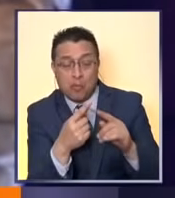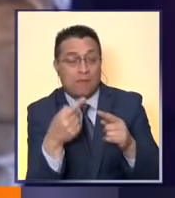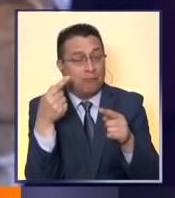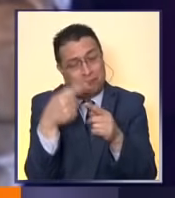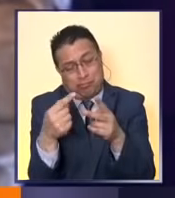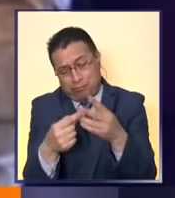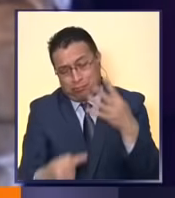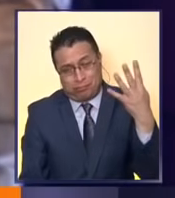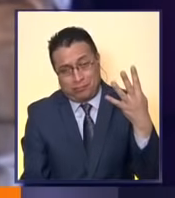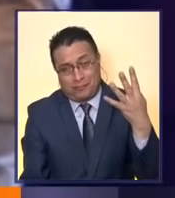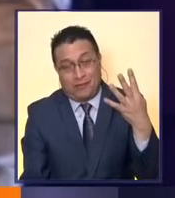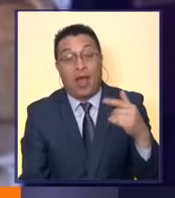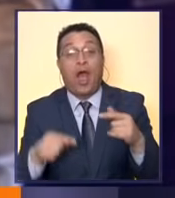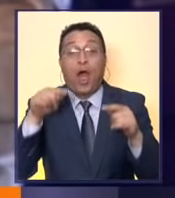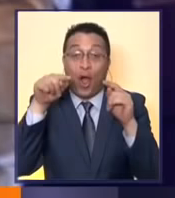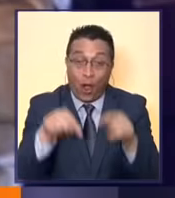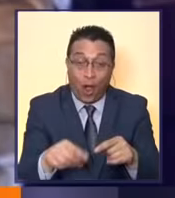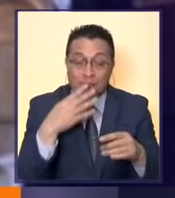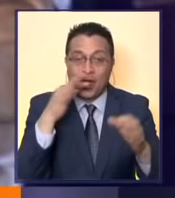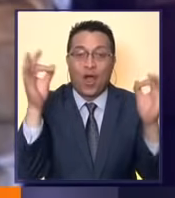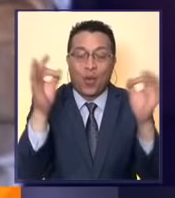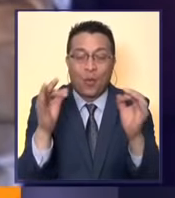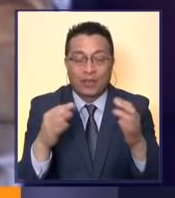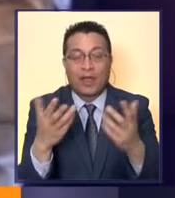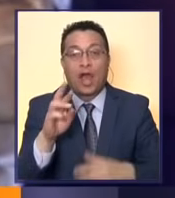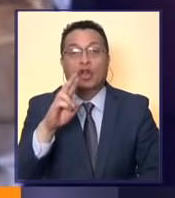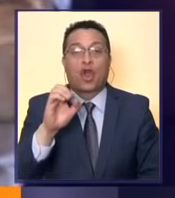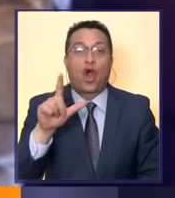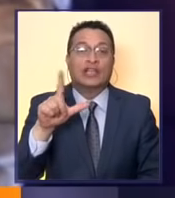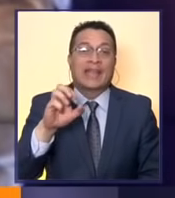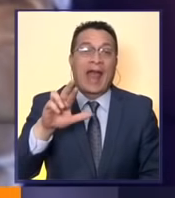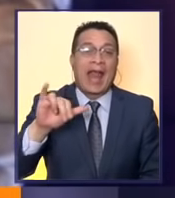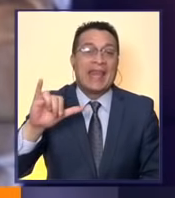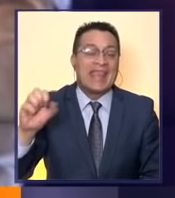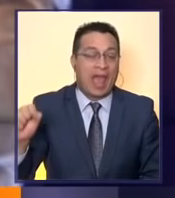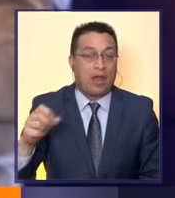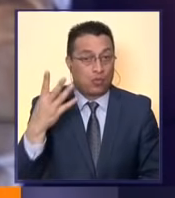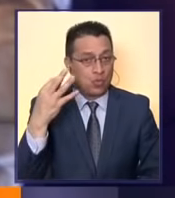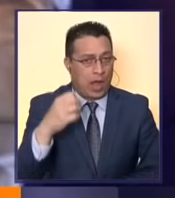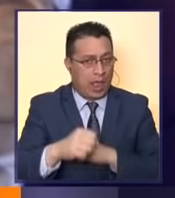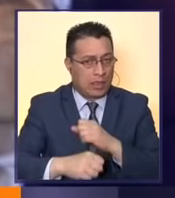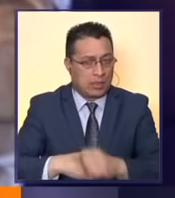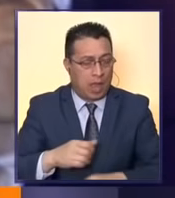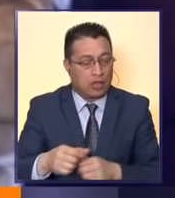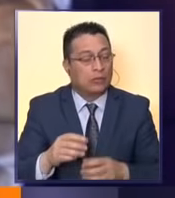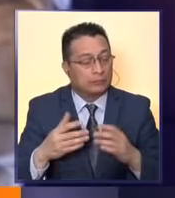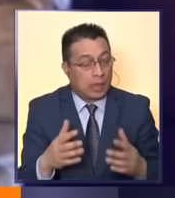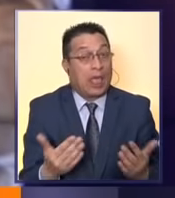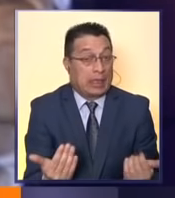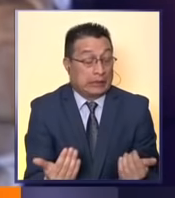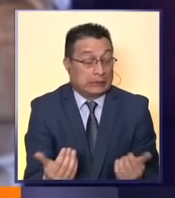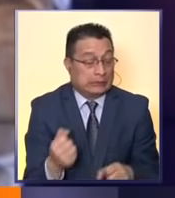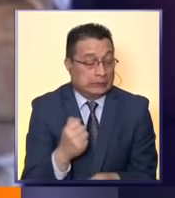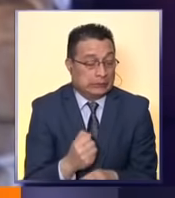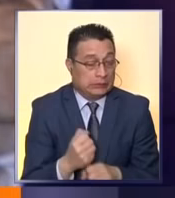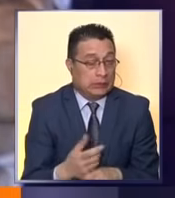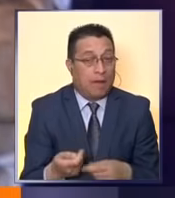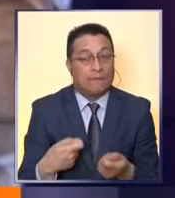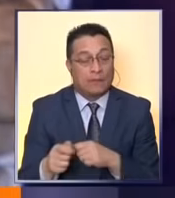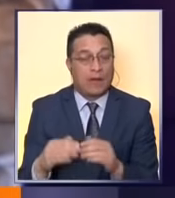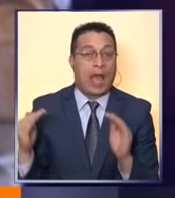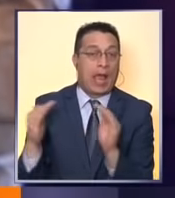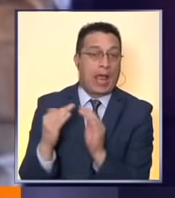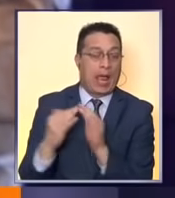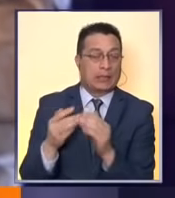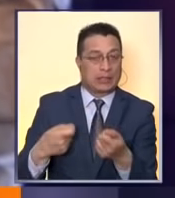las cocinan. Hoy les contaremos la historia de Rosalía, una mujer que hace 40 años, por necesidad, empezó a venderlas en su casa y